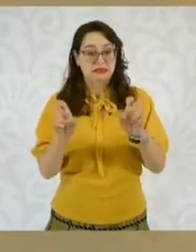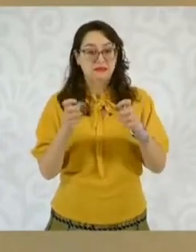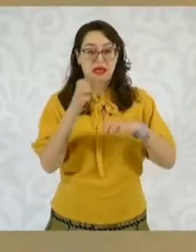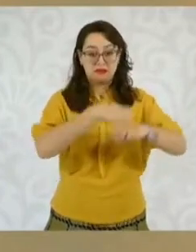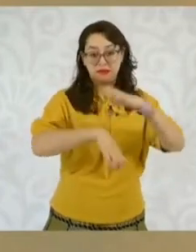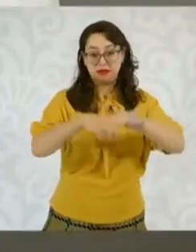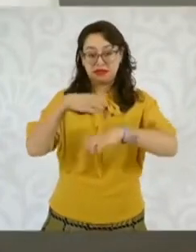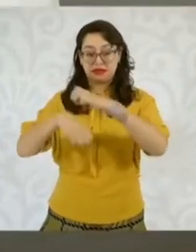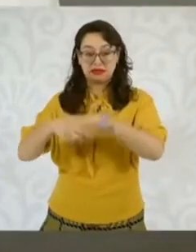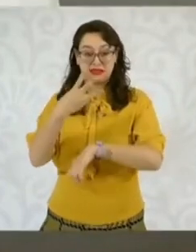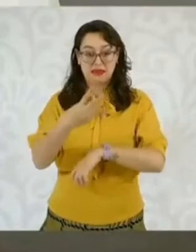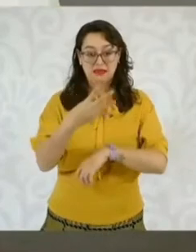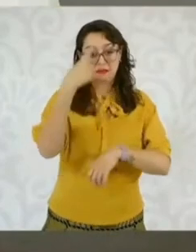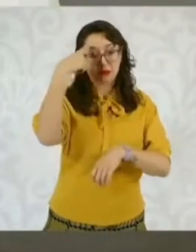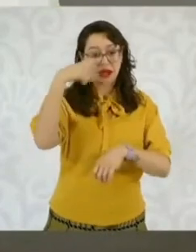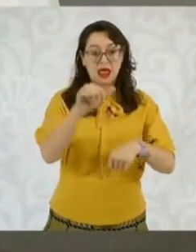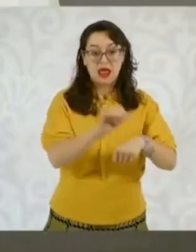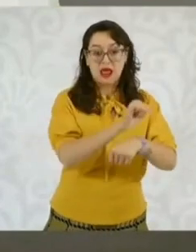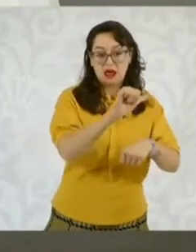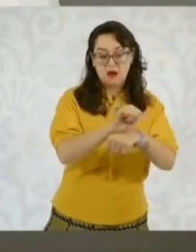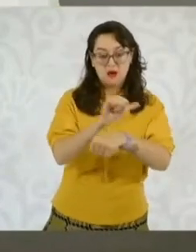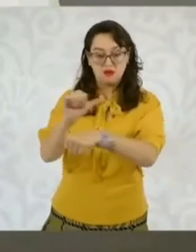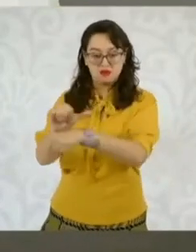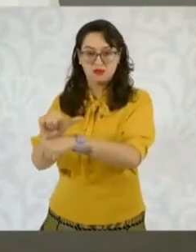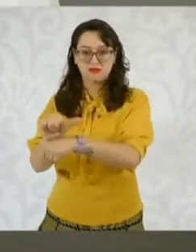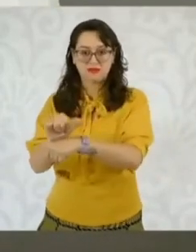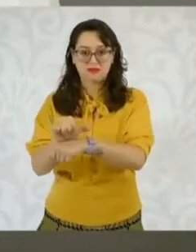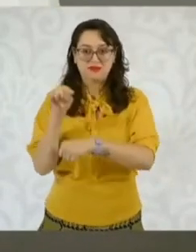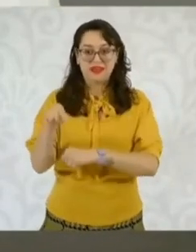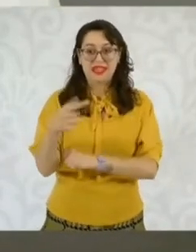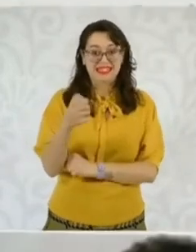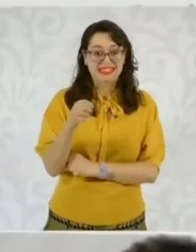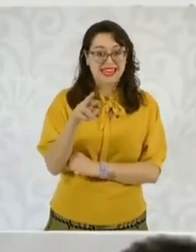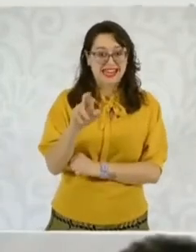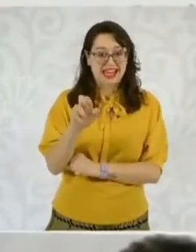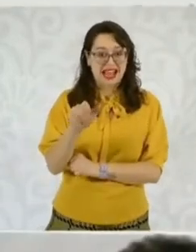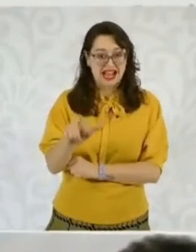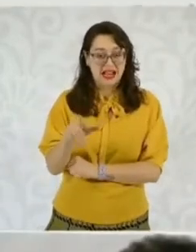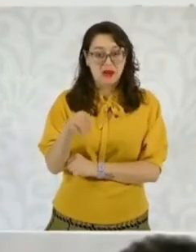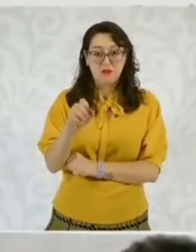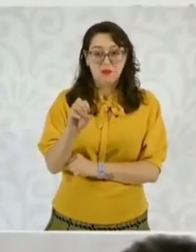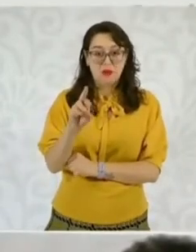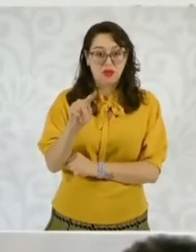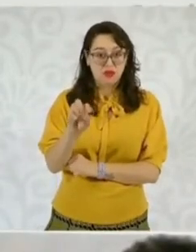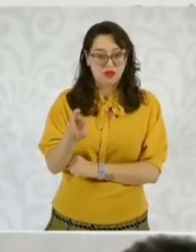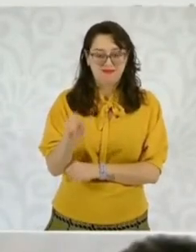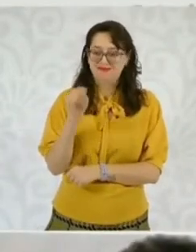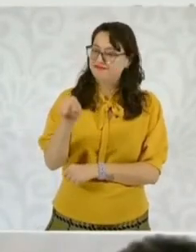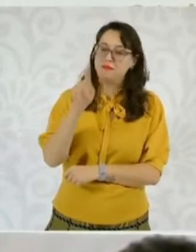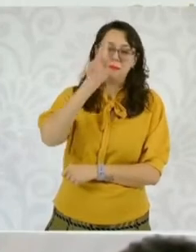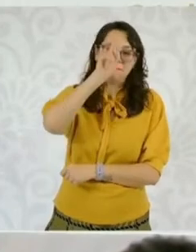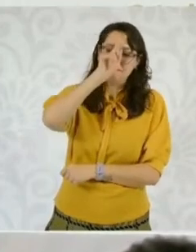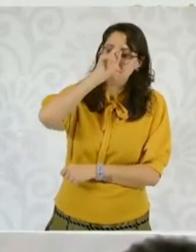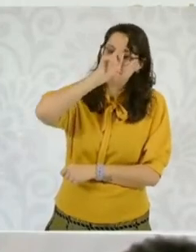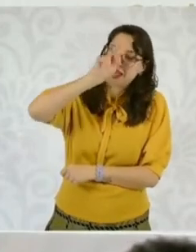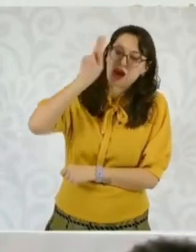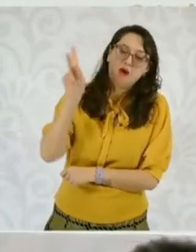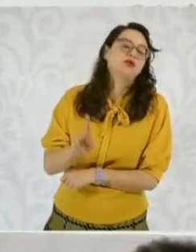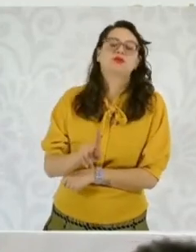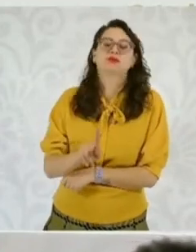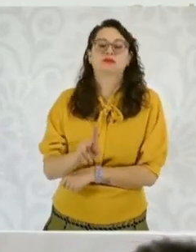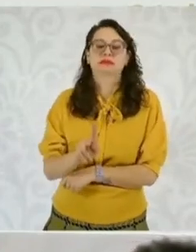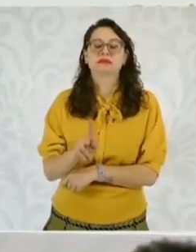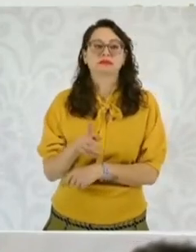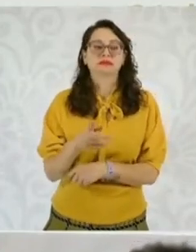Ahora les quiero compartir qué es el efecto que suponemos tendría en las familias en Estados